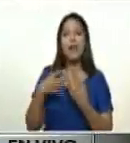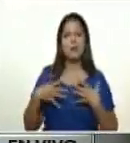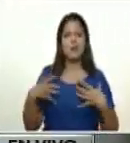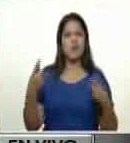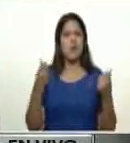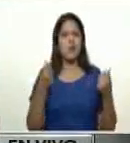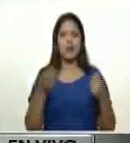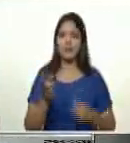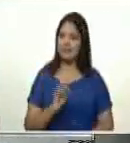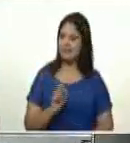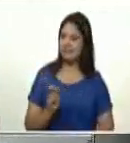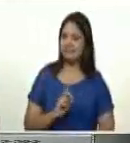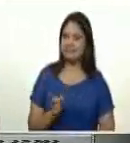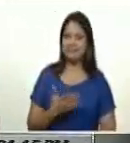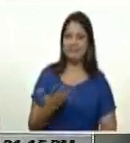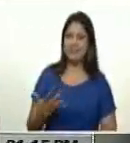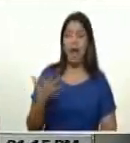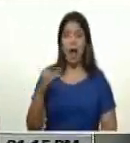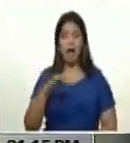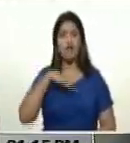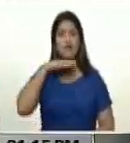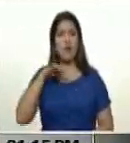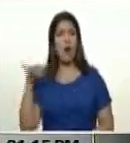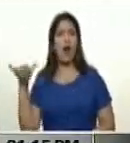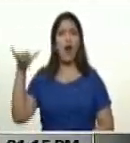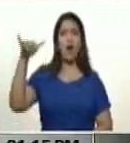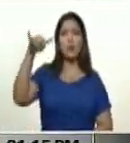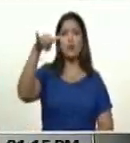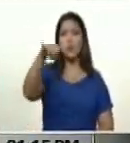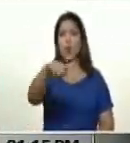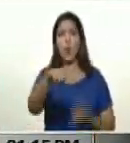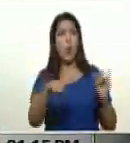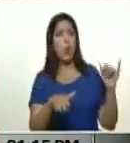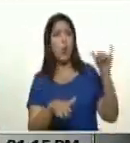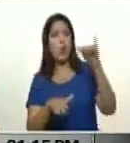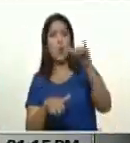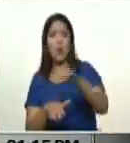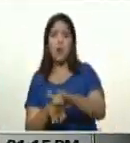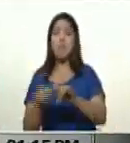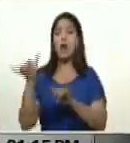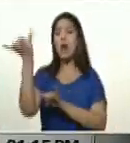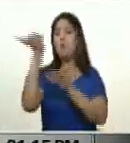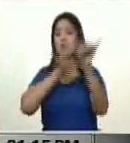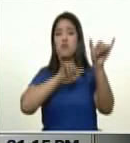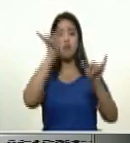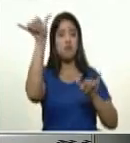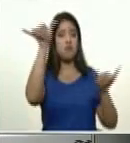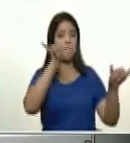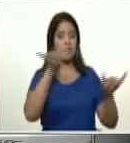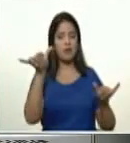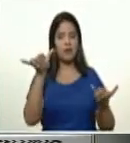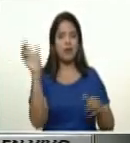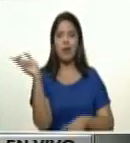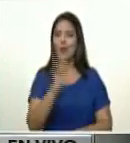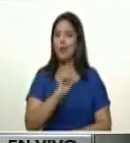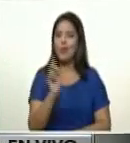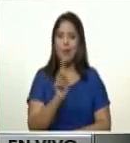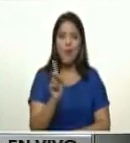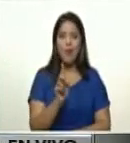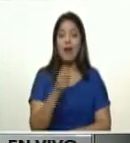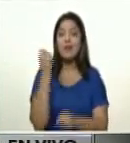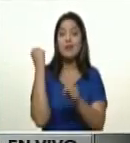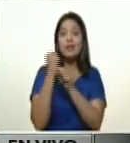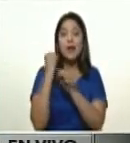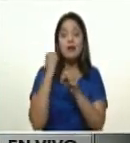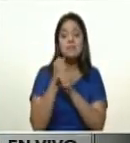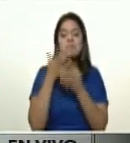No. Y tengan aviones, como tiene el pelucón, 10 aviones para viajar por el mundo. No, ellos producen